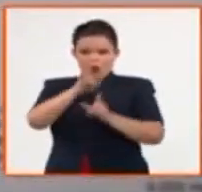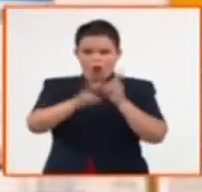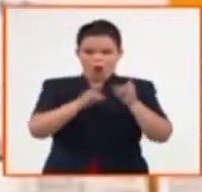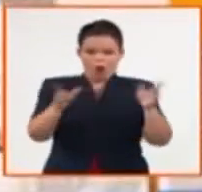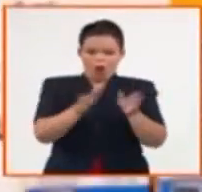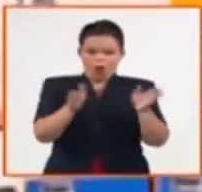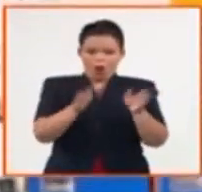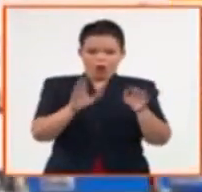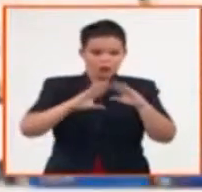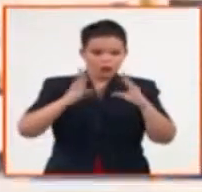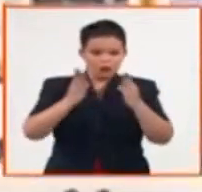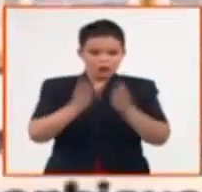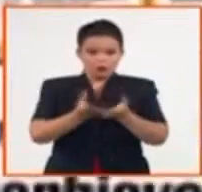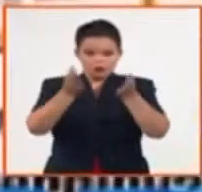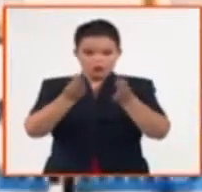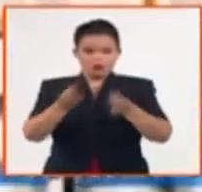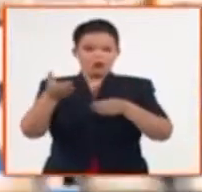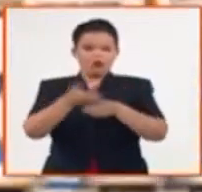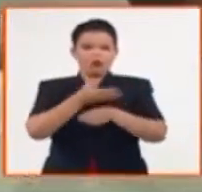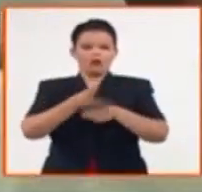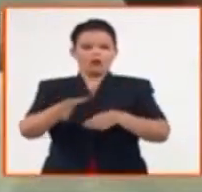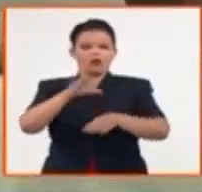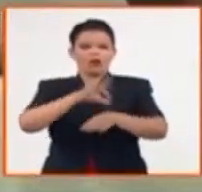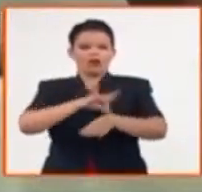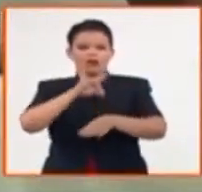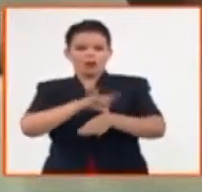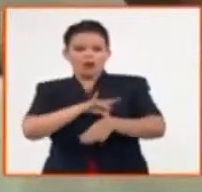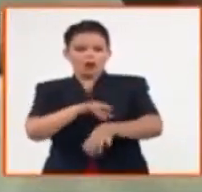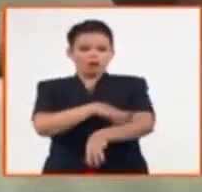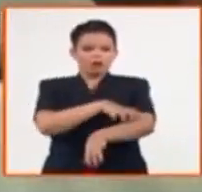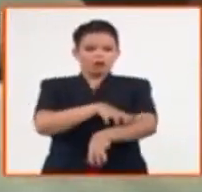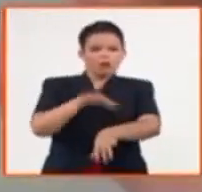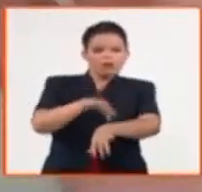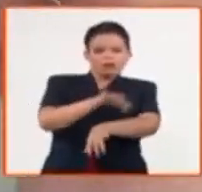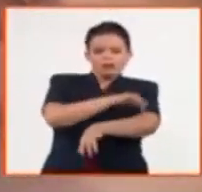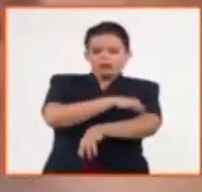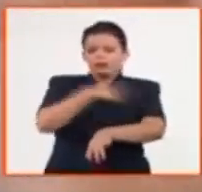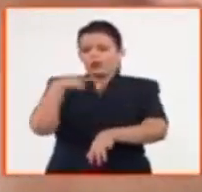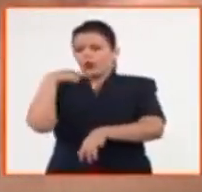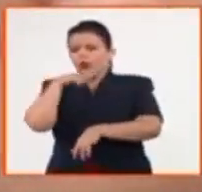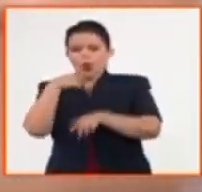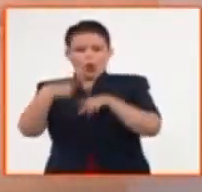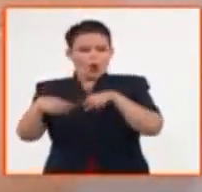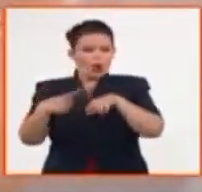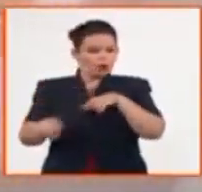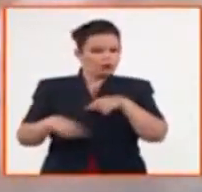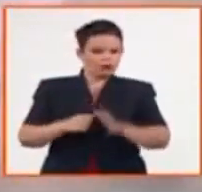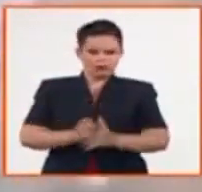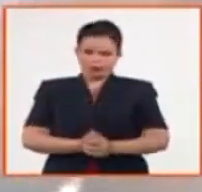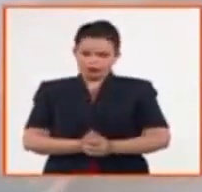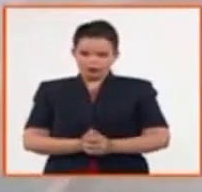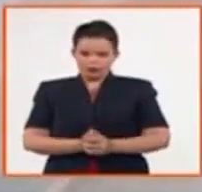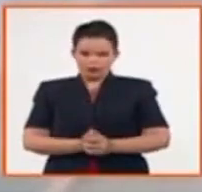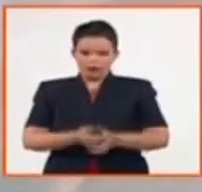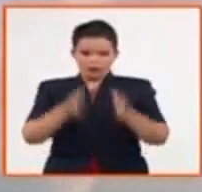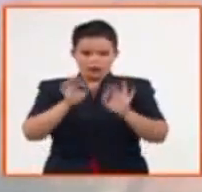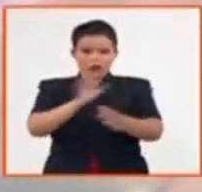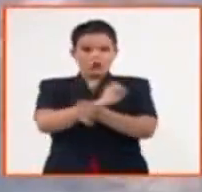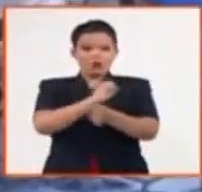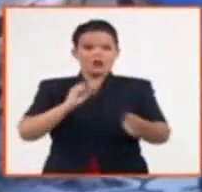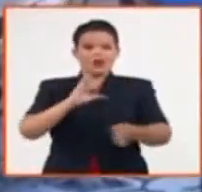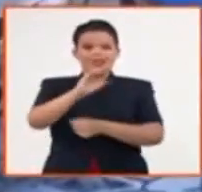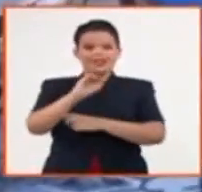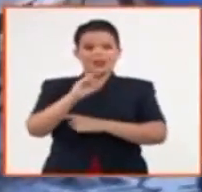la hepatitis B, papiloma humano, etc. En el caso de Soberana 02 es de una subfamilia de las vacunas de proteínas, las